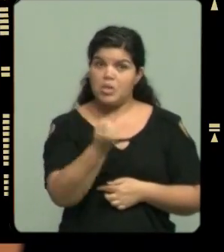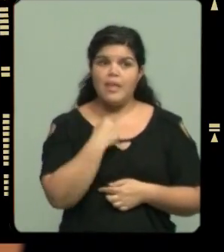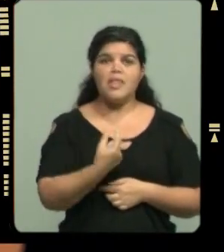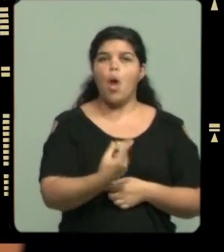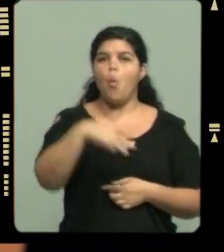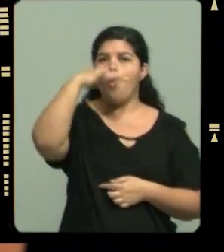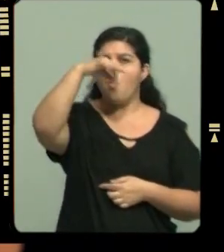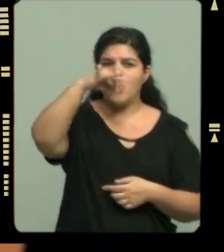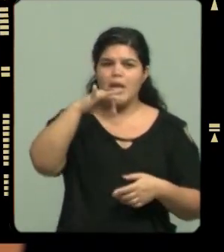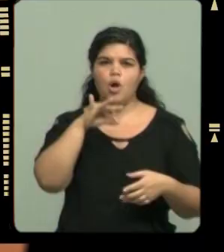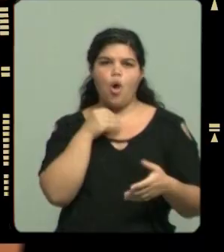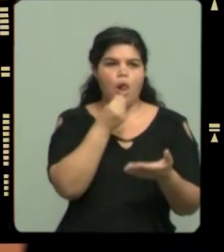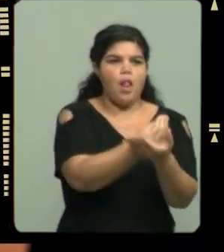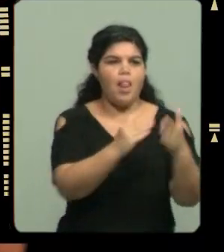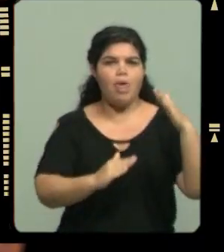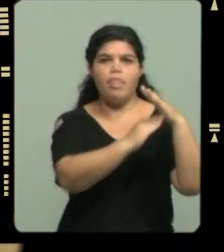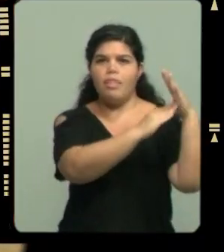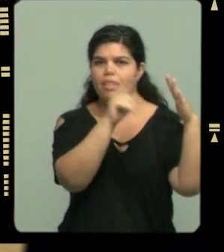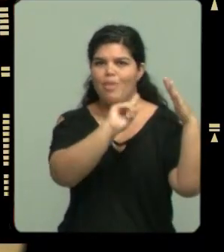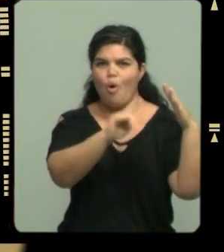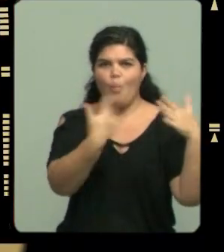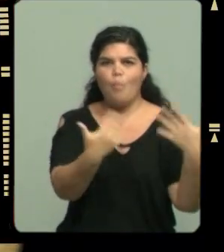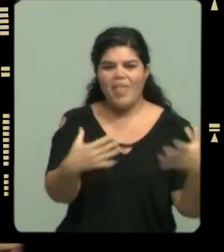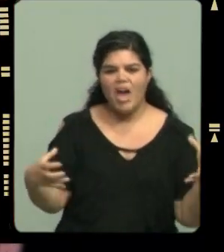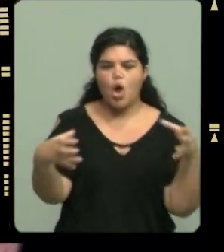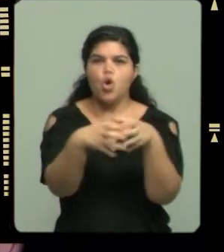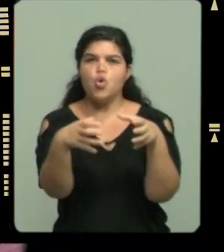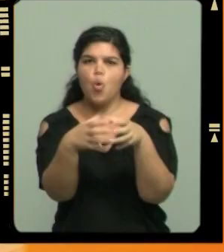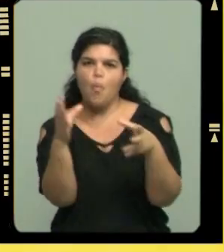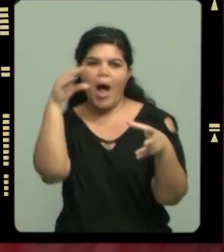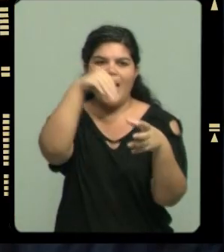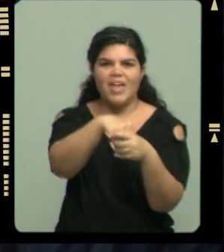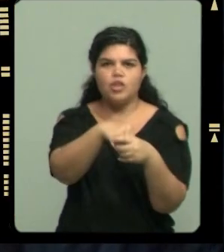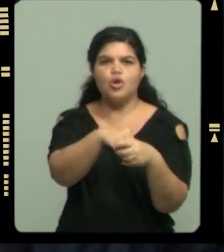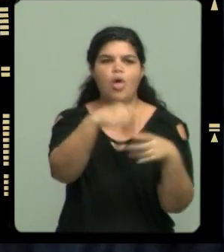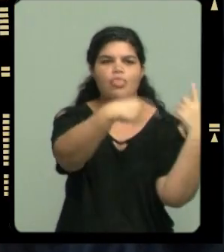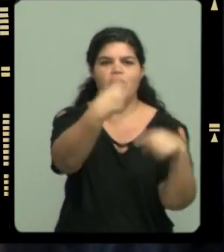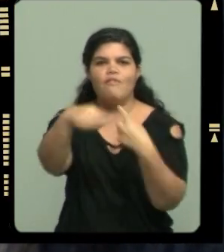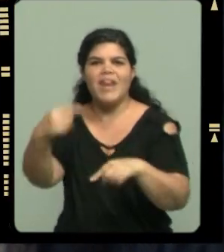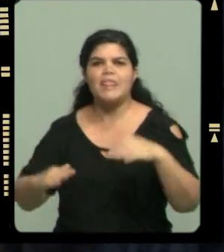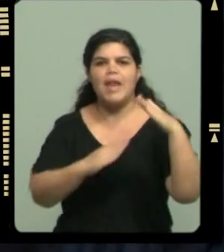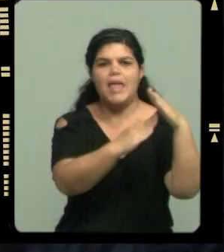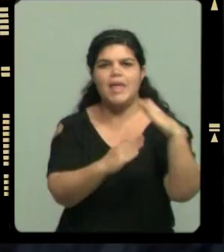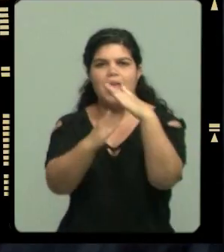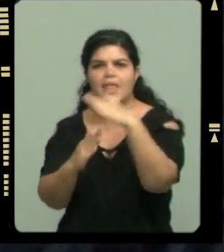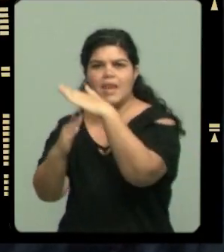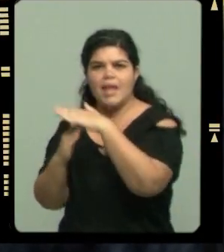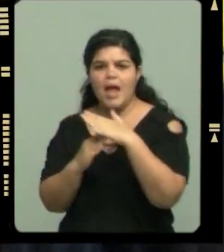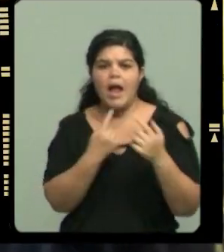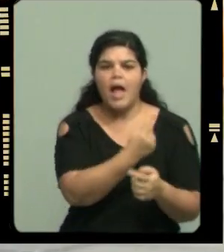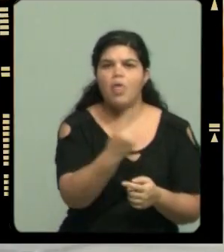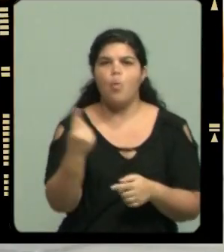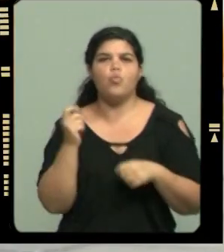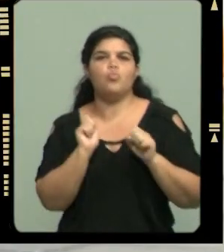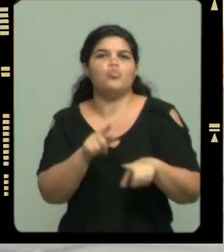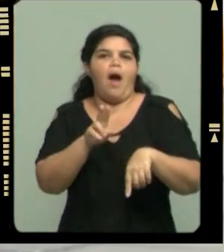líderes para que cada uno se active en el momento adecuado y no tanto un líder que de alguna manera maneja a todo el grupo, porque eso estás perdiendo